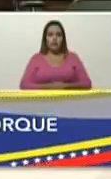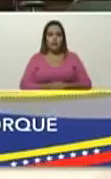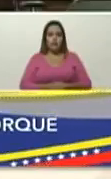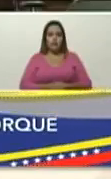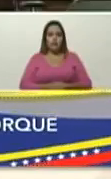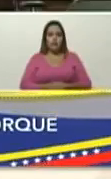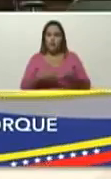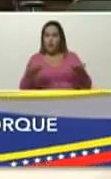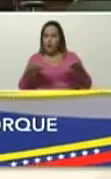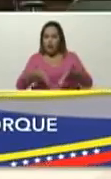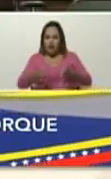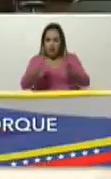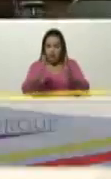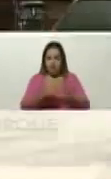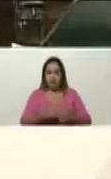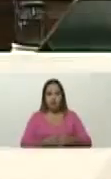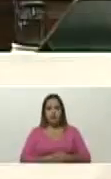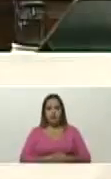¿Cuál es la ruta?